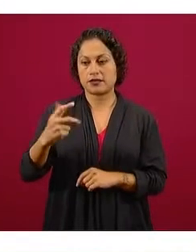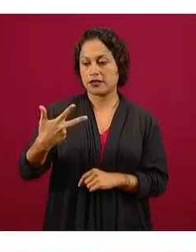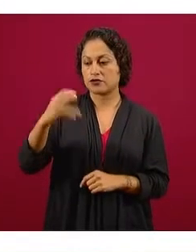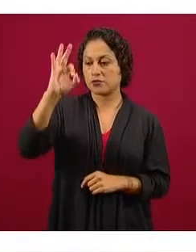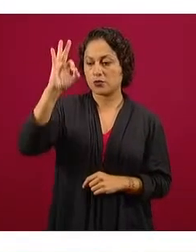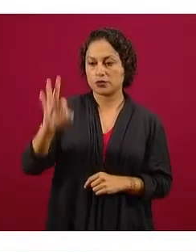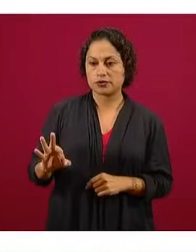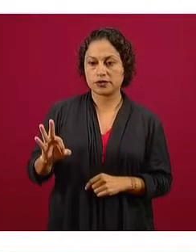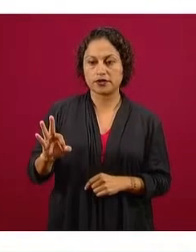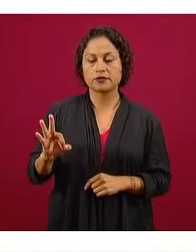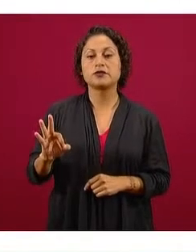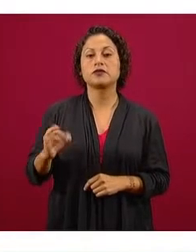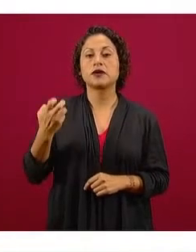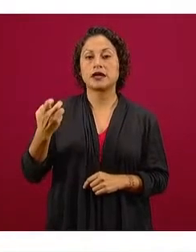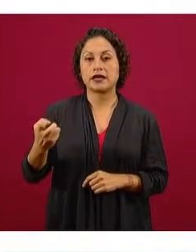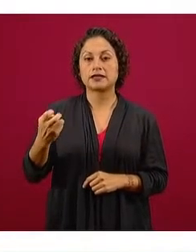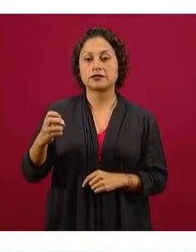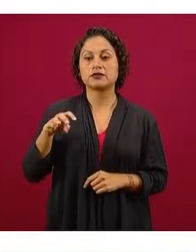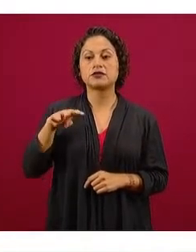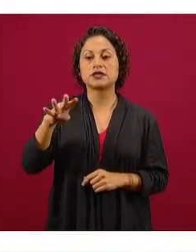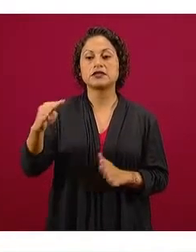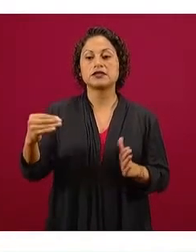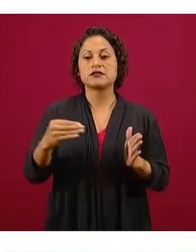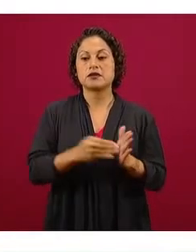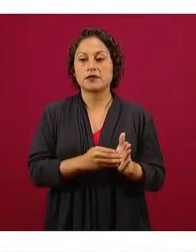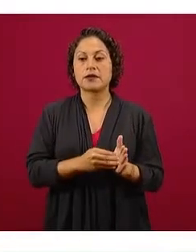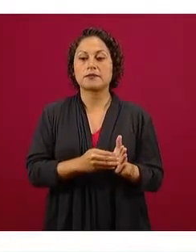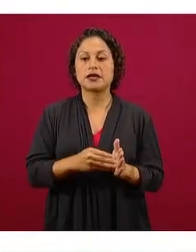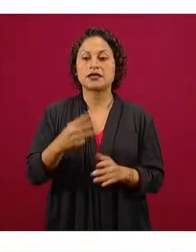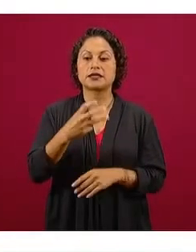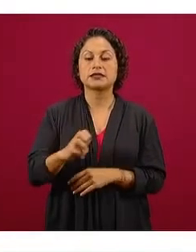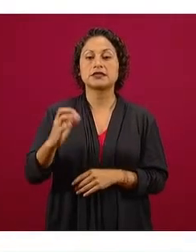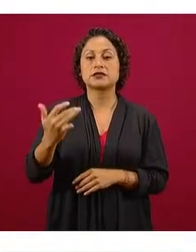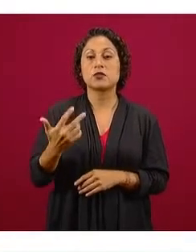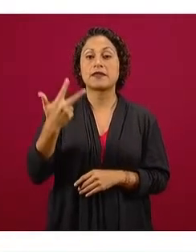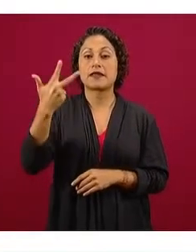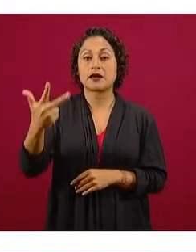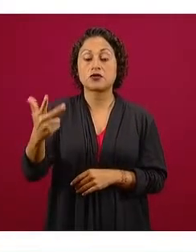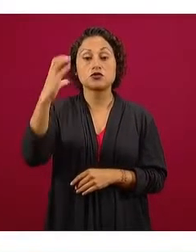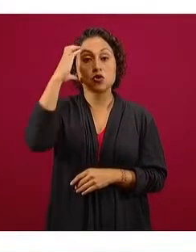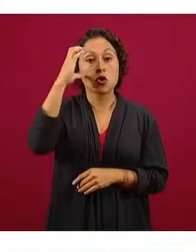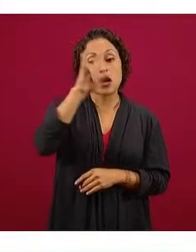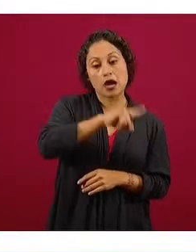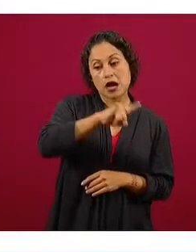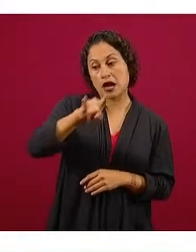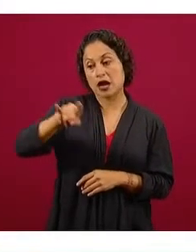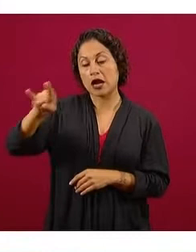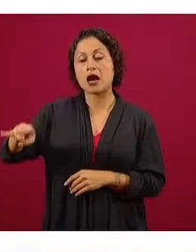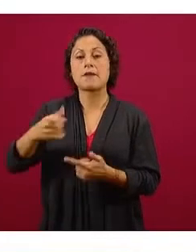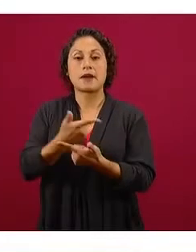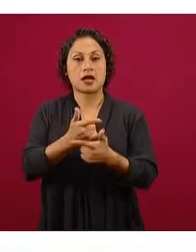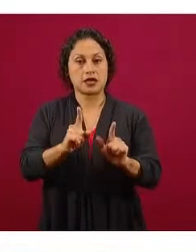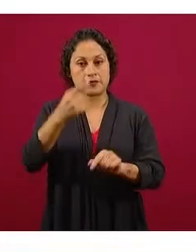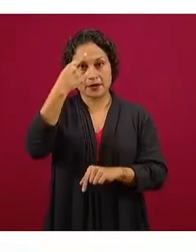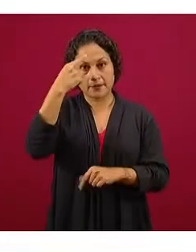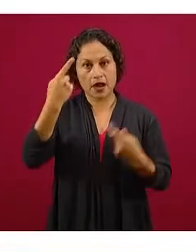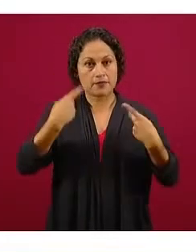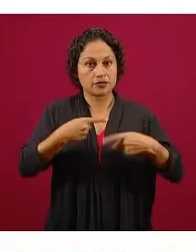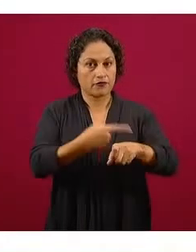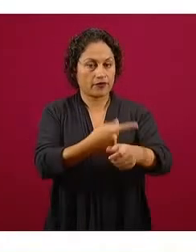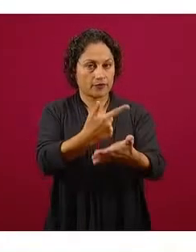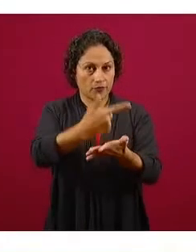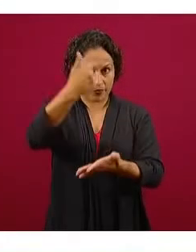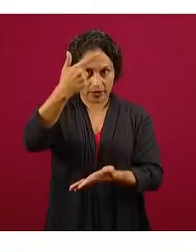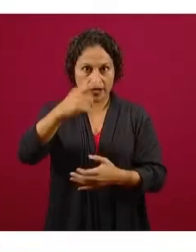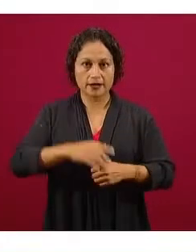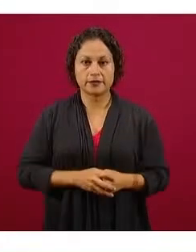38%, lo cual deja 19.358 camas disponibles para pacientes graves, y vemos también